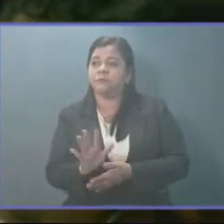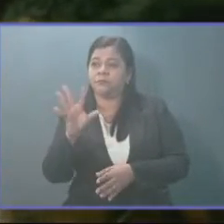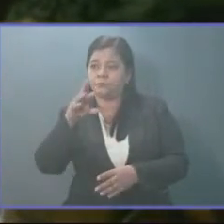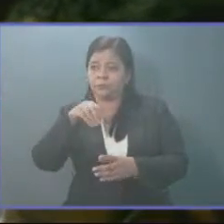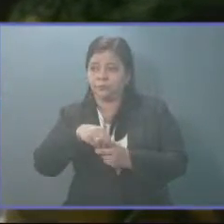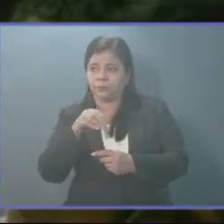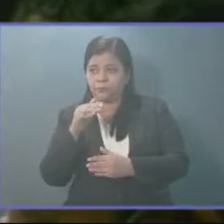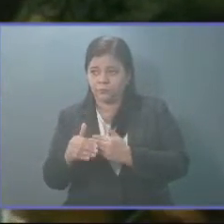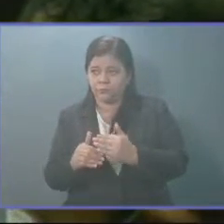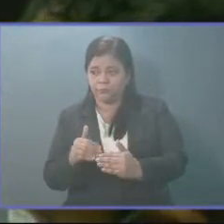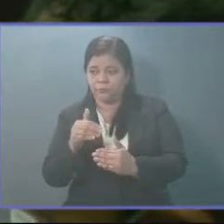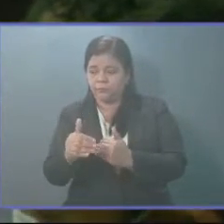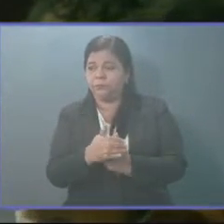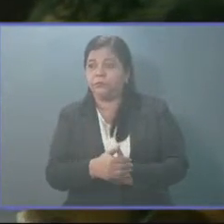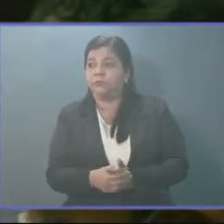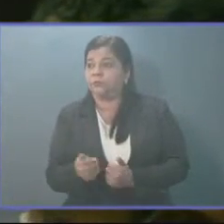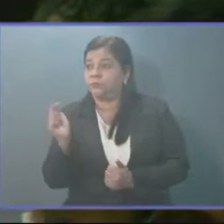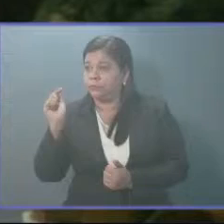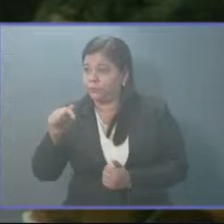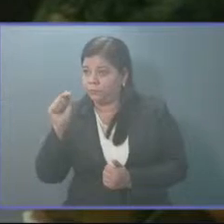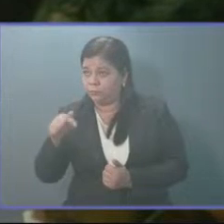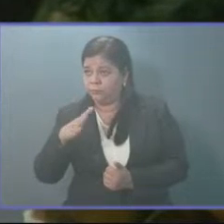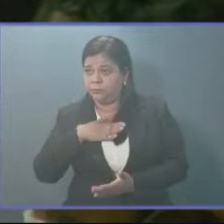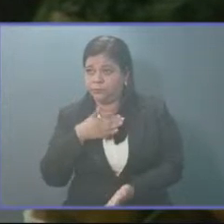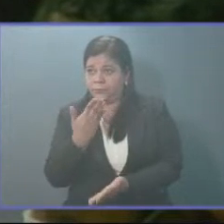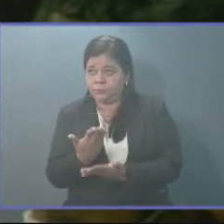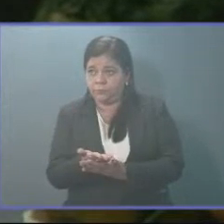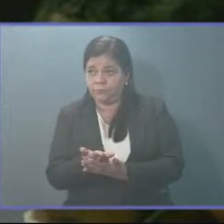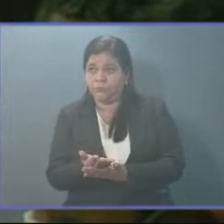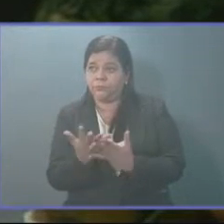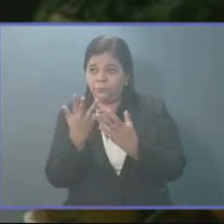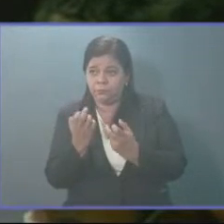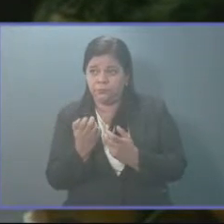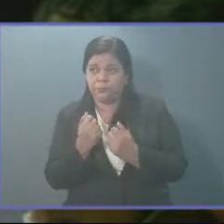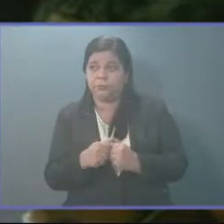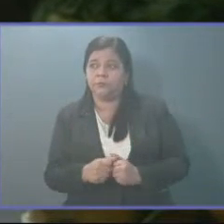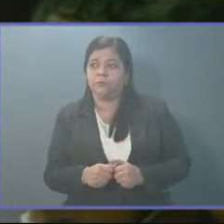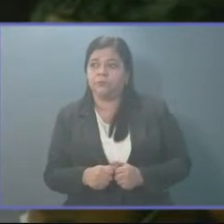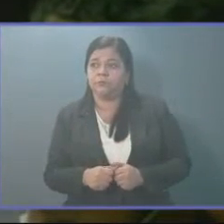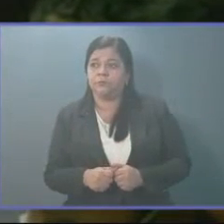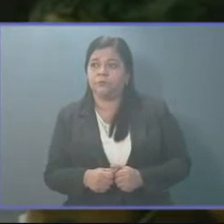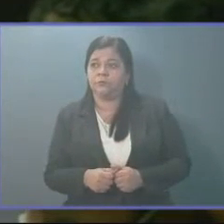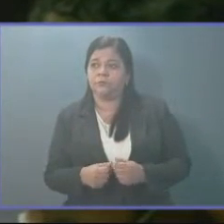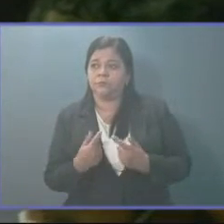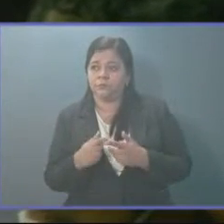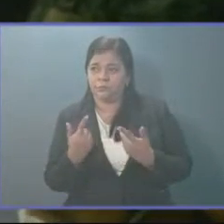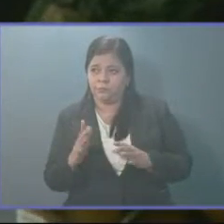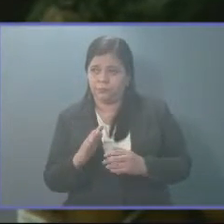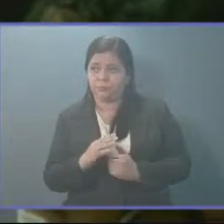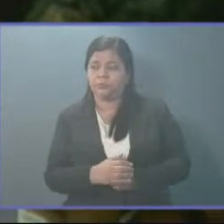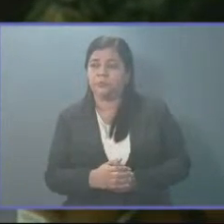un proceso. Es por eso que mi propuesta es que se mantenga solamente.